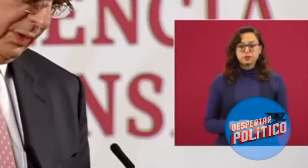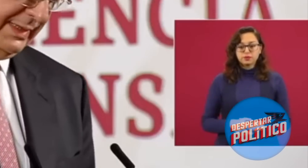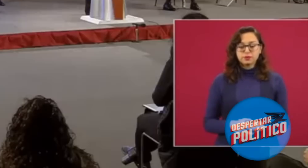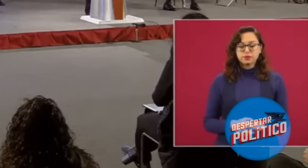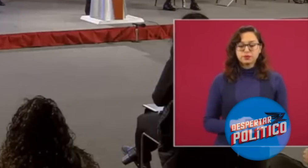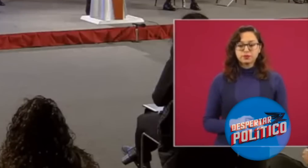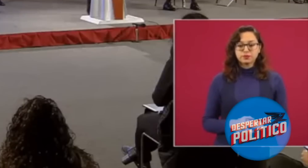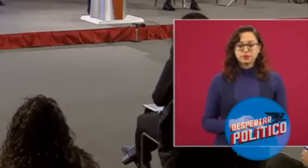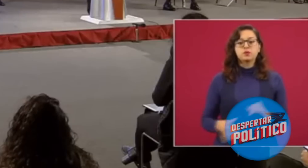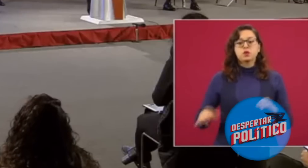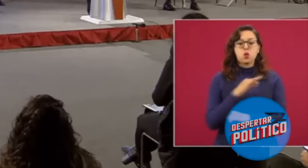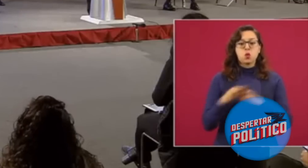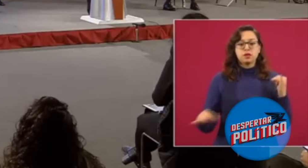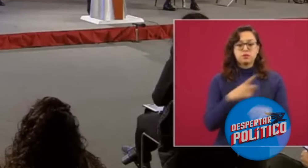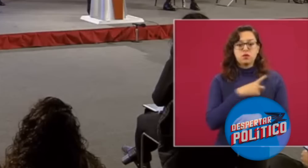Concluyo diciéndoles